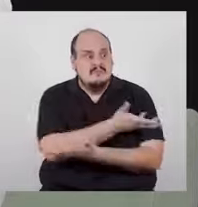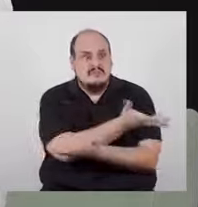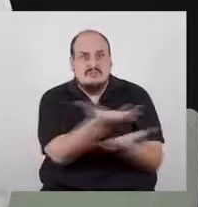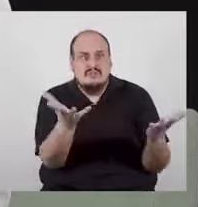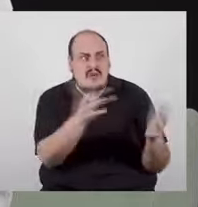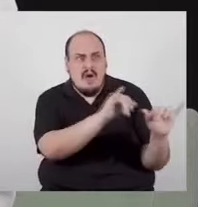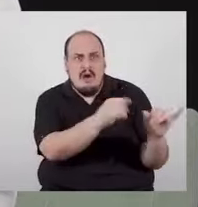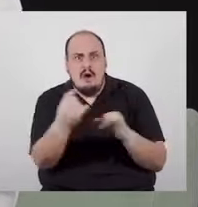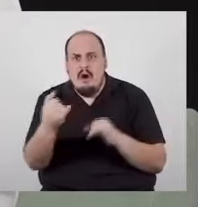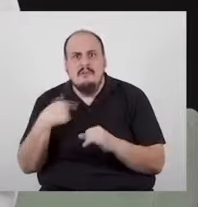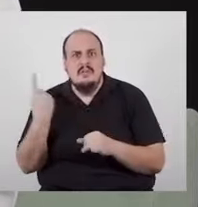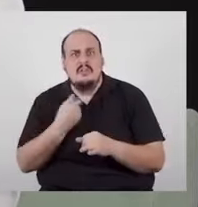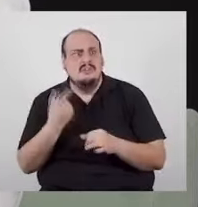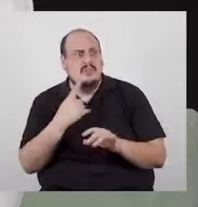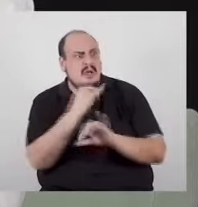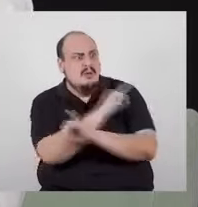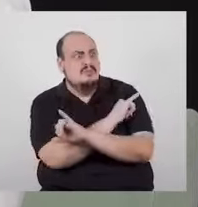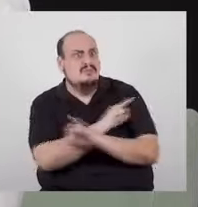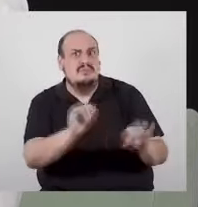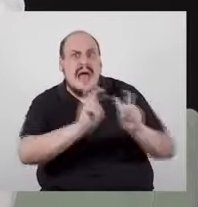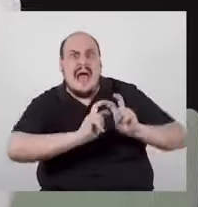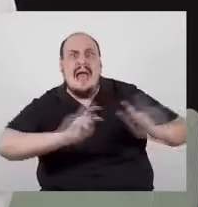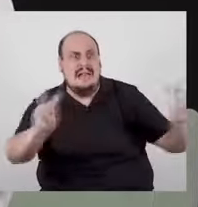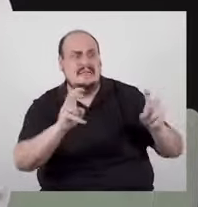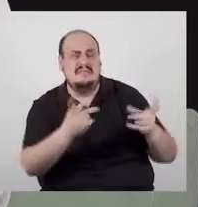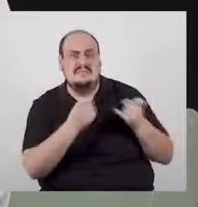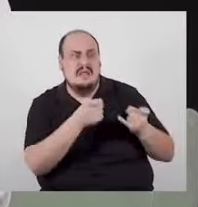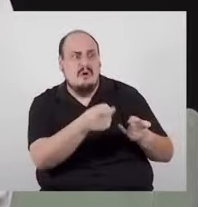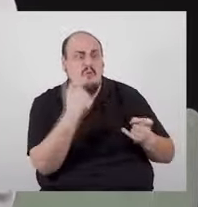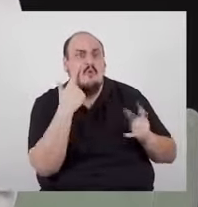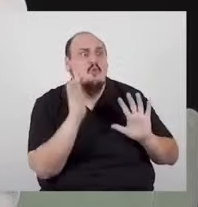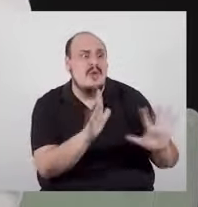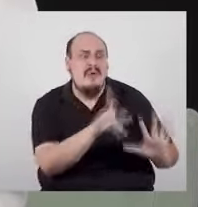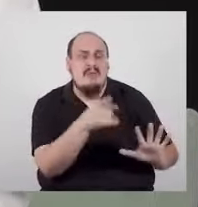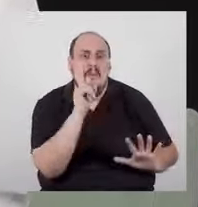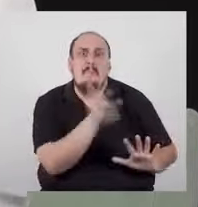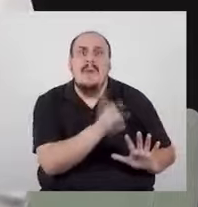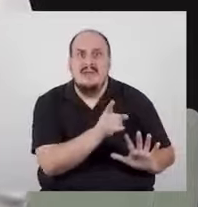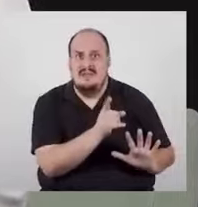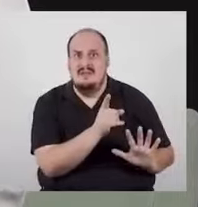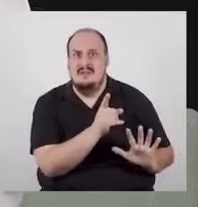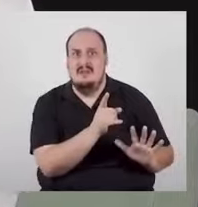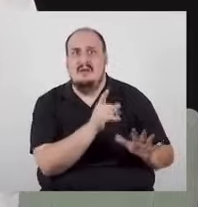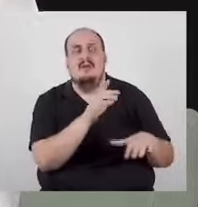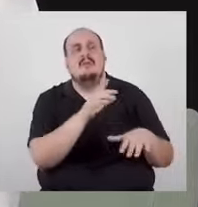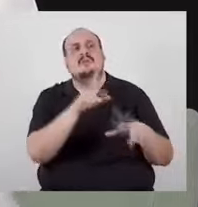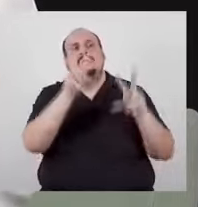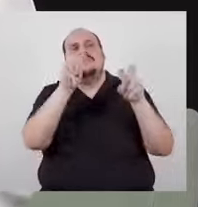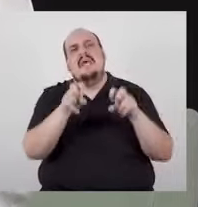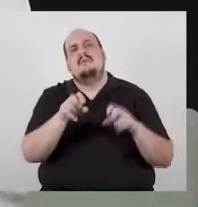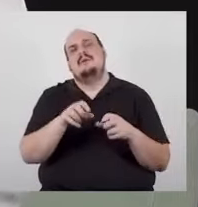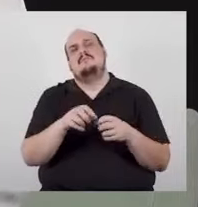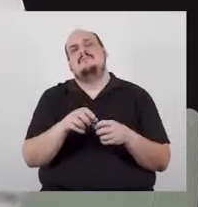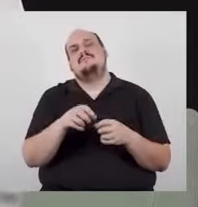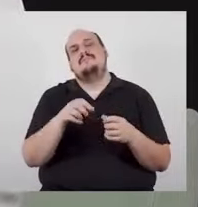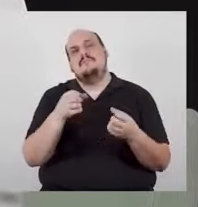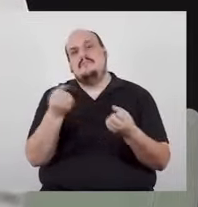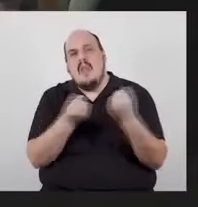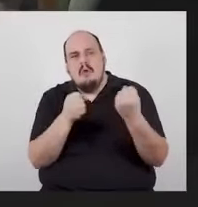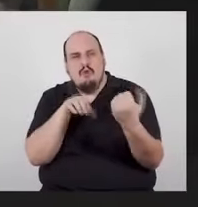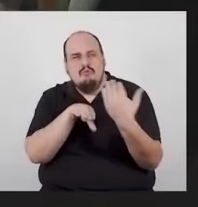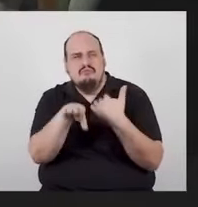y a los jóvenes en particular, que estaban en riesgo, por muchas razones, la seguridad vial, es un tema bastante